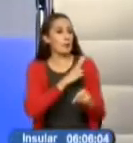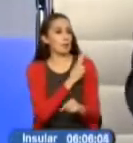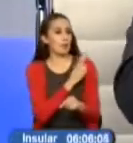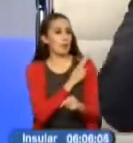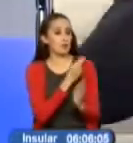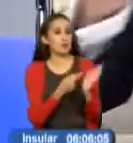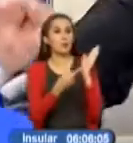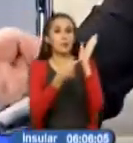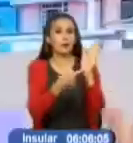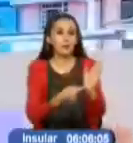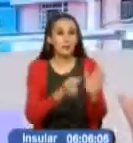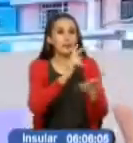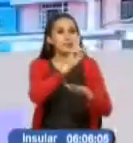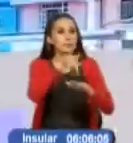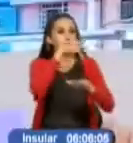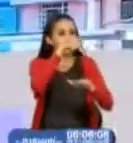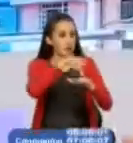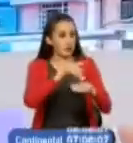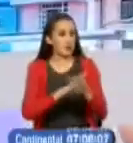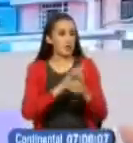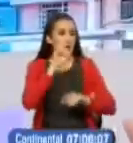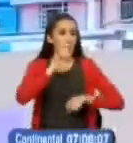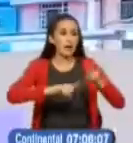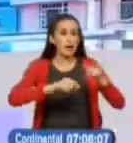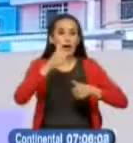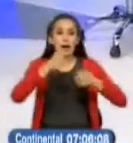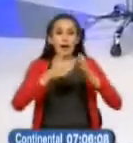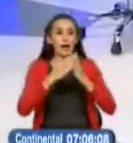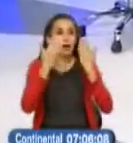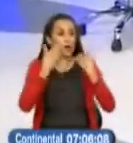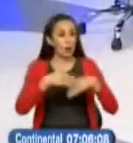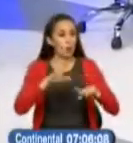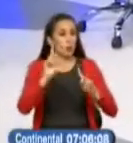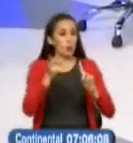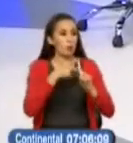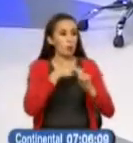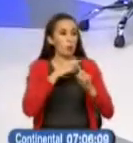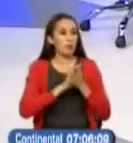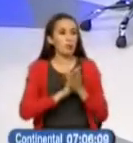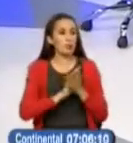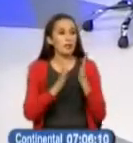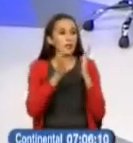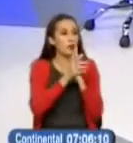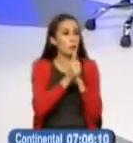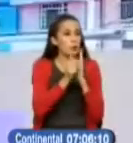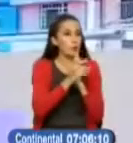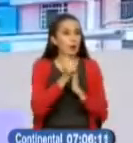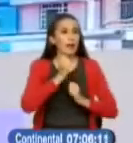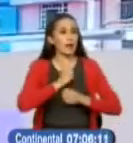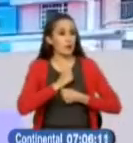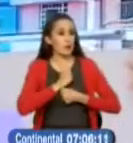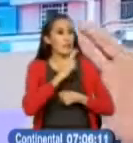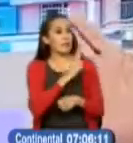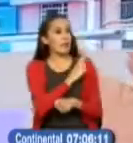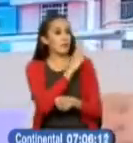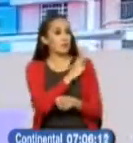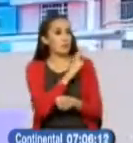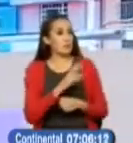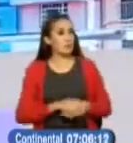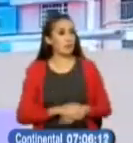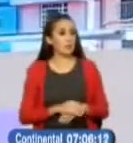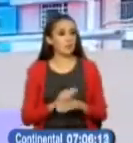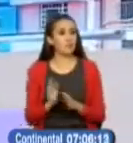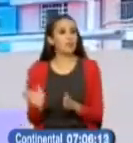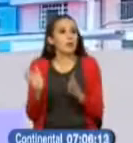esa 2.804. La formulación y el planteamiento de cada una de las carreras es una facultad en el ejercicio de la autonomía de las universidades. Por